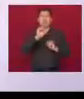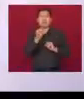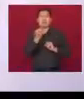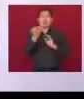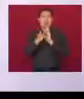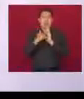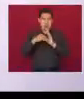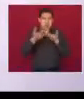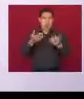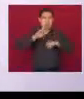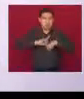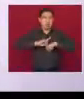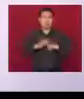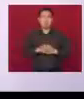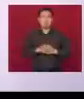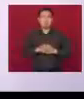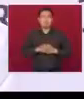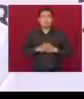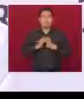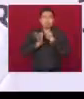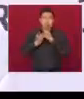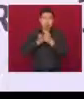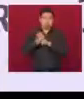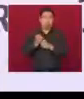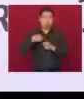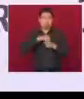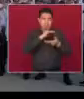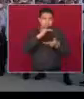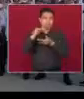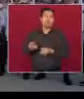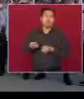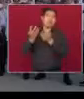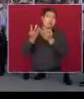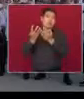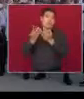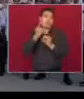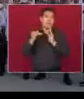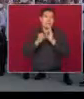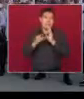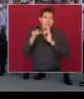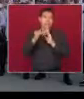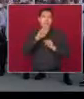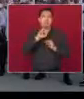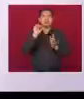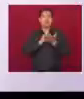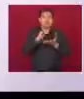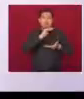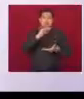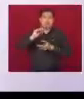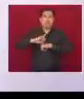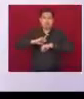al día de hoy. Y el año próximo se tendrá capacidad para procesar 1 millón 200 mil barriles.